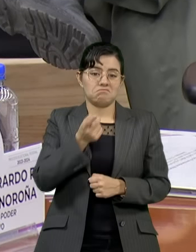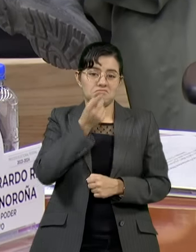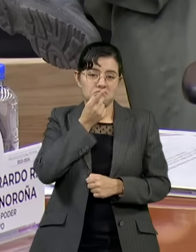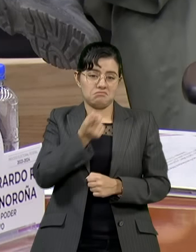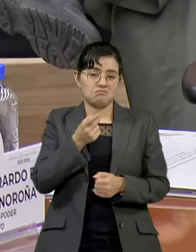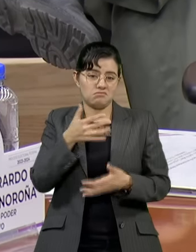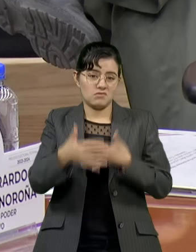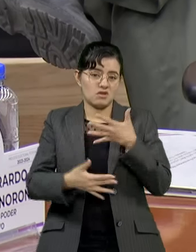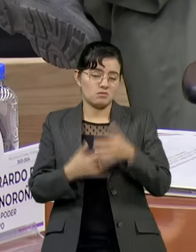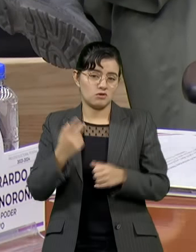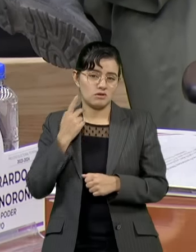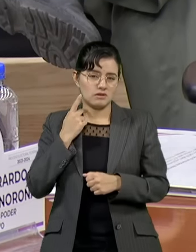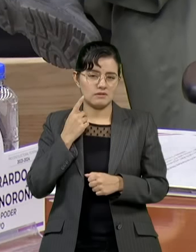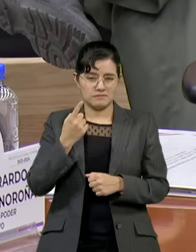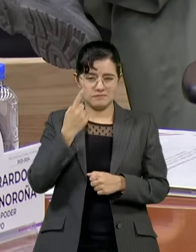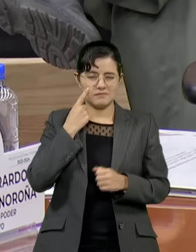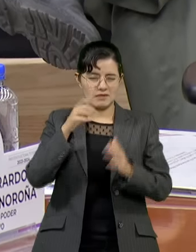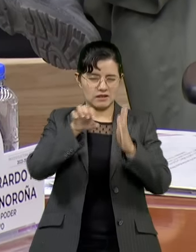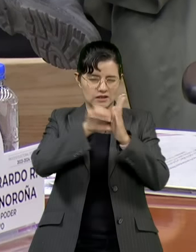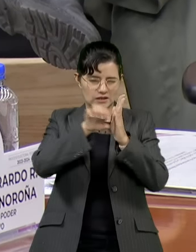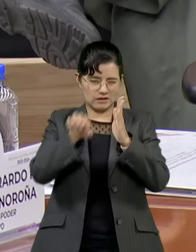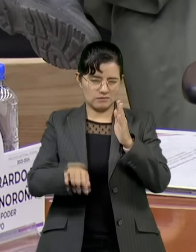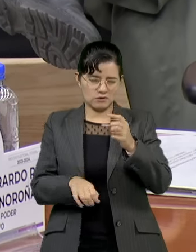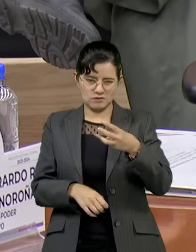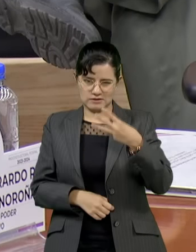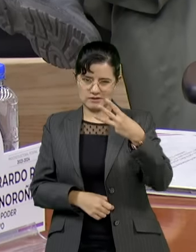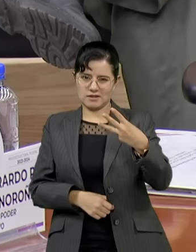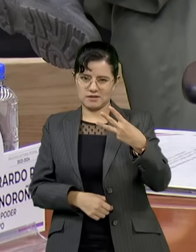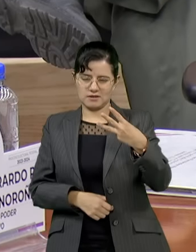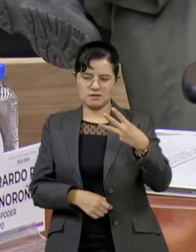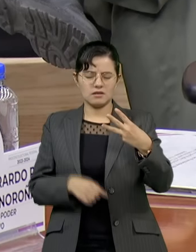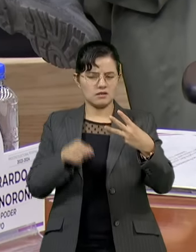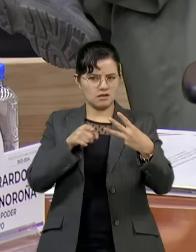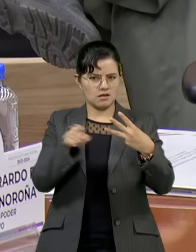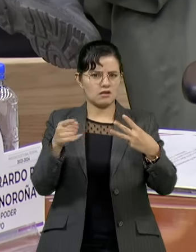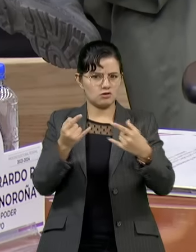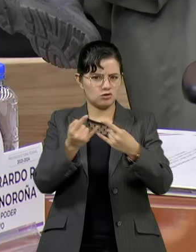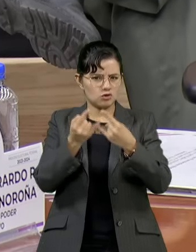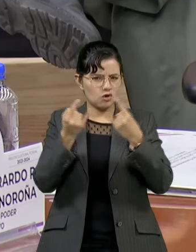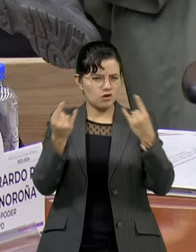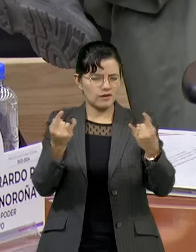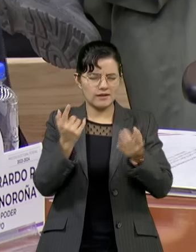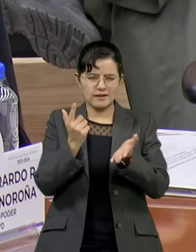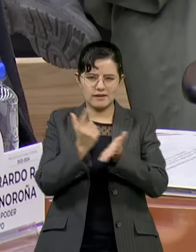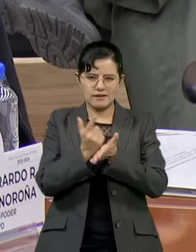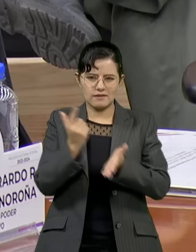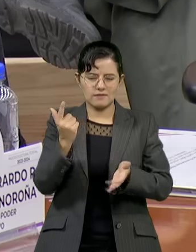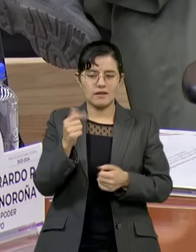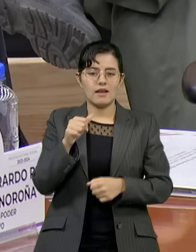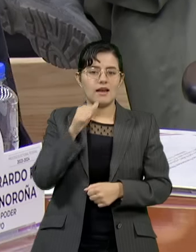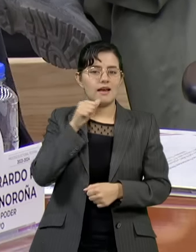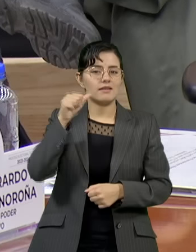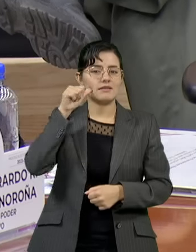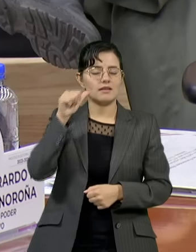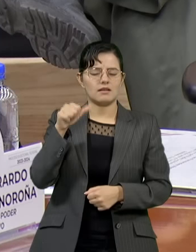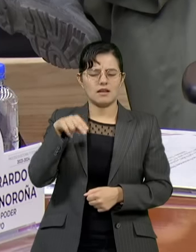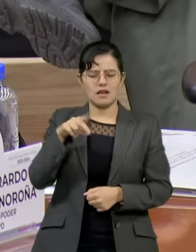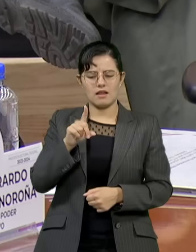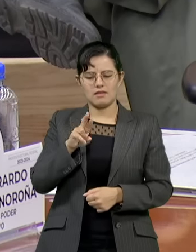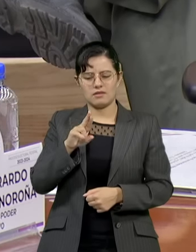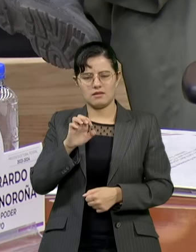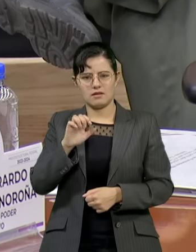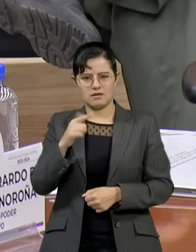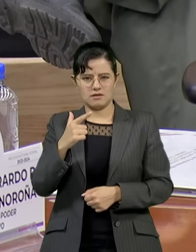gravísimos de compañeras que sufrieron violencia política de género que hay un impunidad absoluta ayer Andrea Chávez ayer o an esta